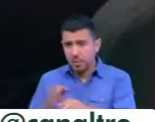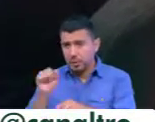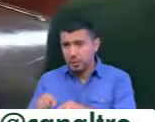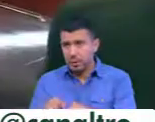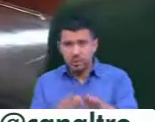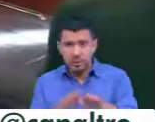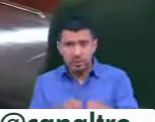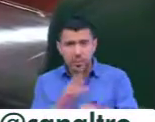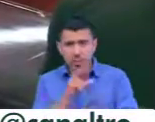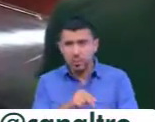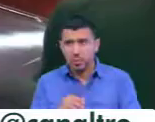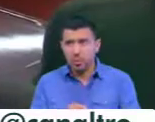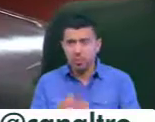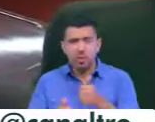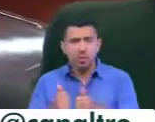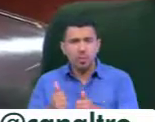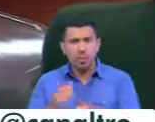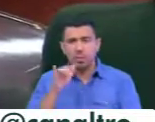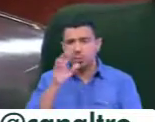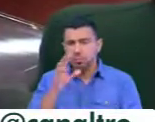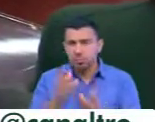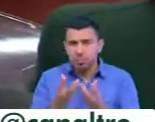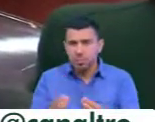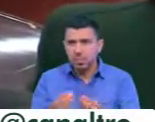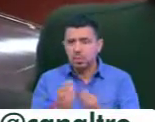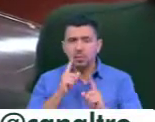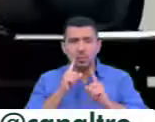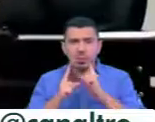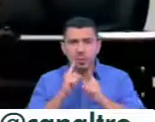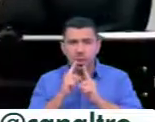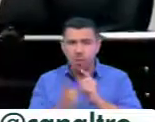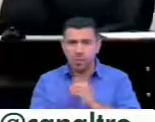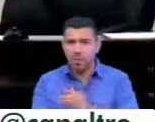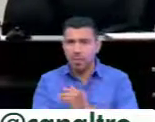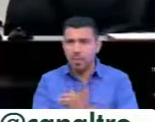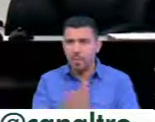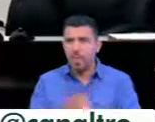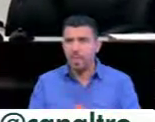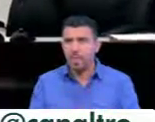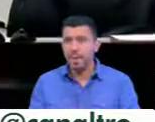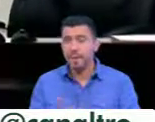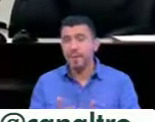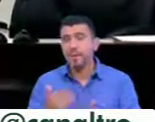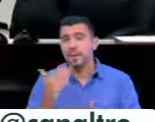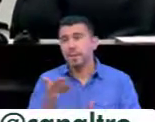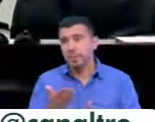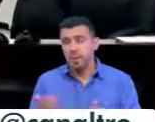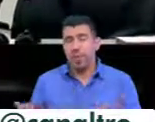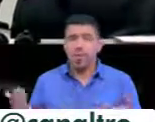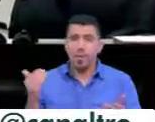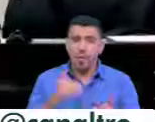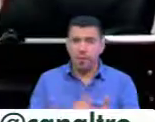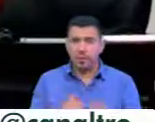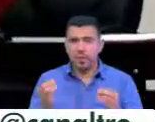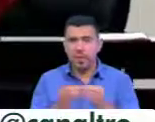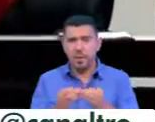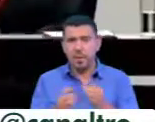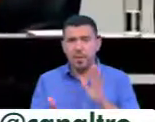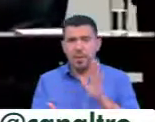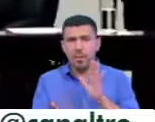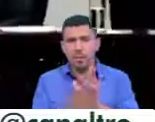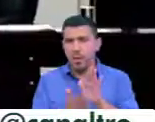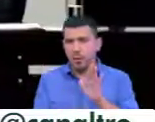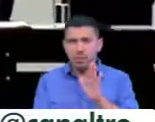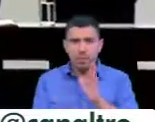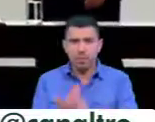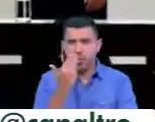la intención es continuar con los diálogos y se espera que próximamente se vuelva a pactar un nuevo acuerdo por su parte la